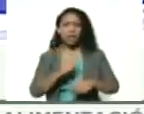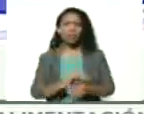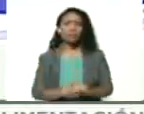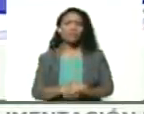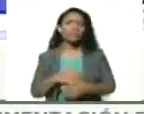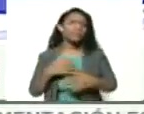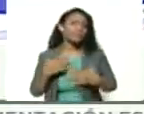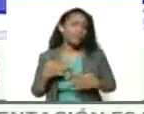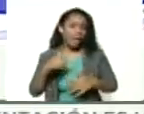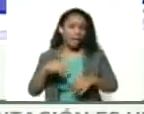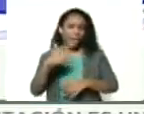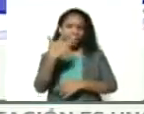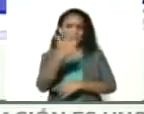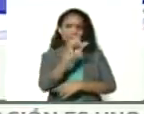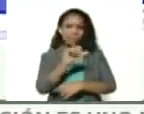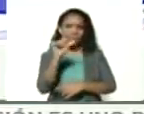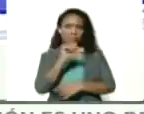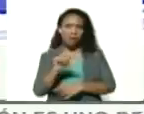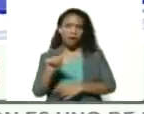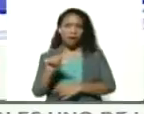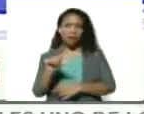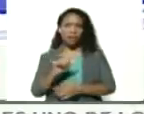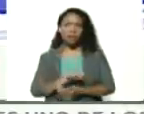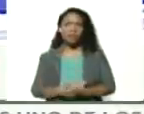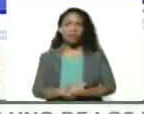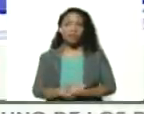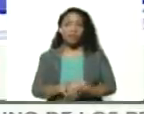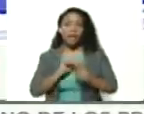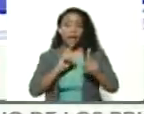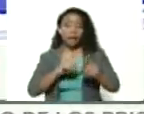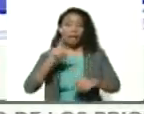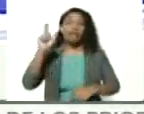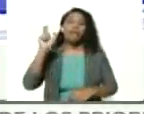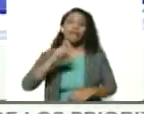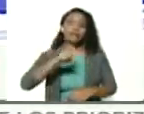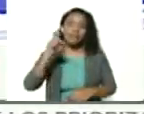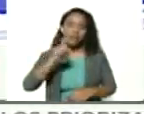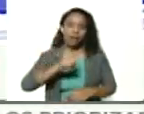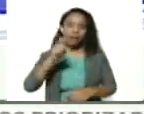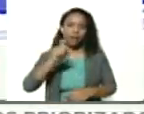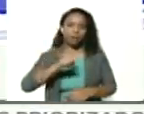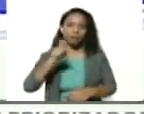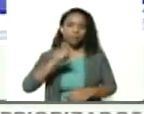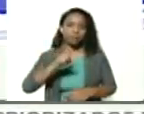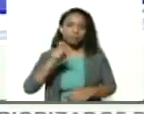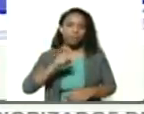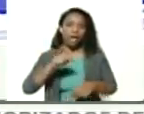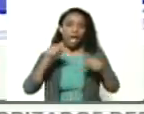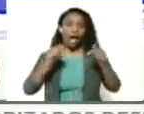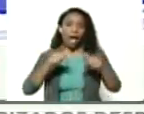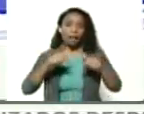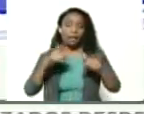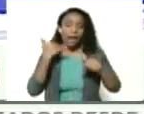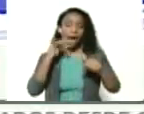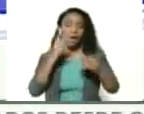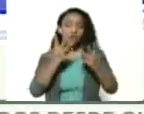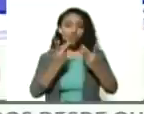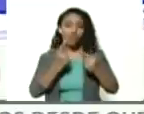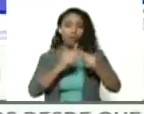que estas 3 semanas eran necesarias. Aquí tengo los números.